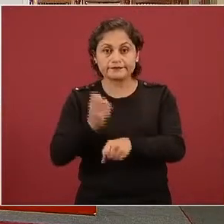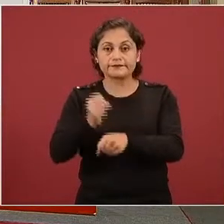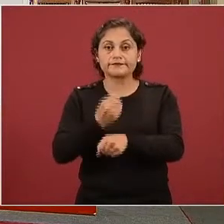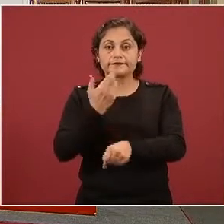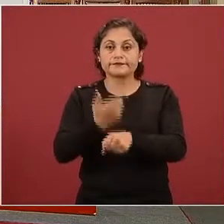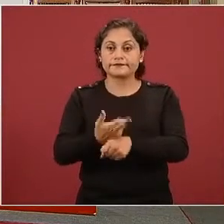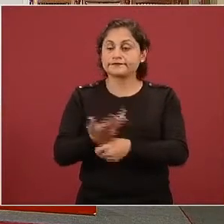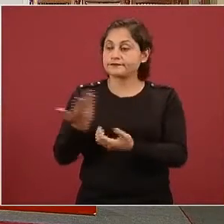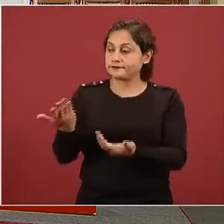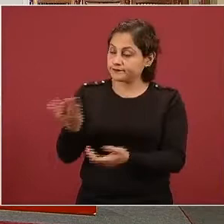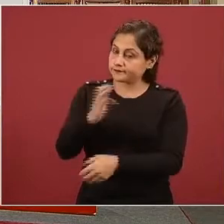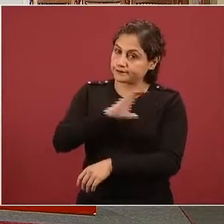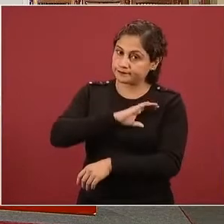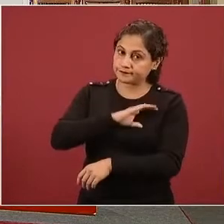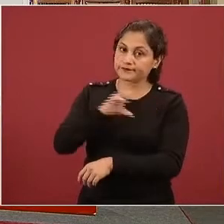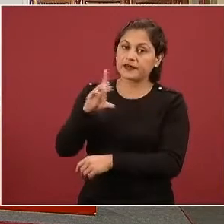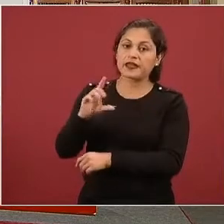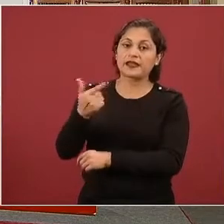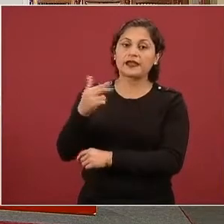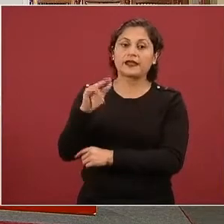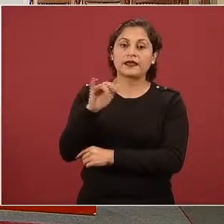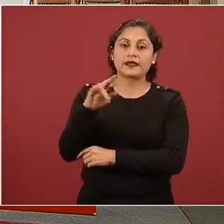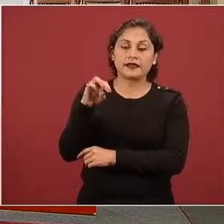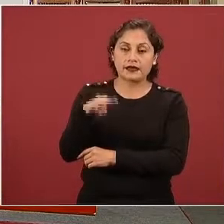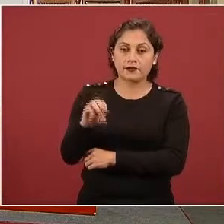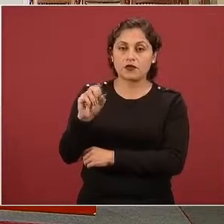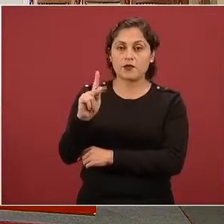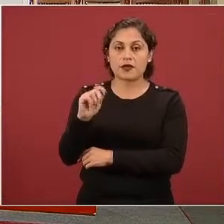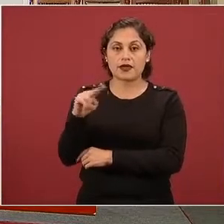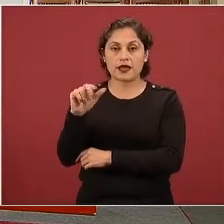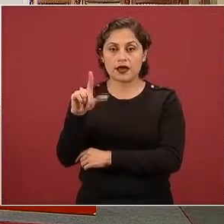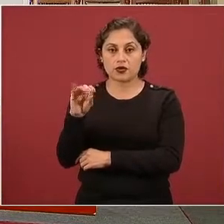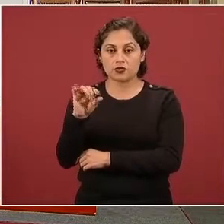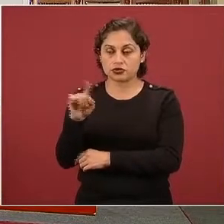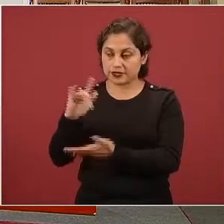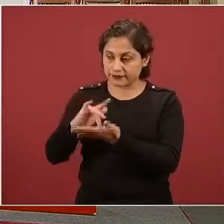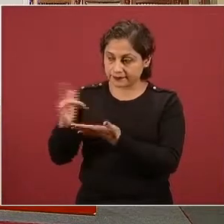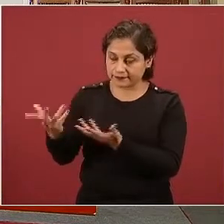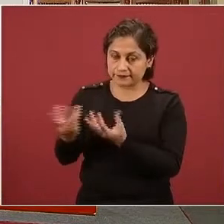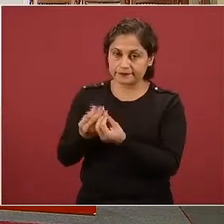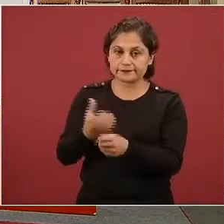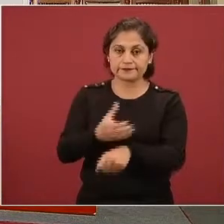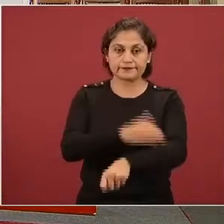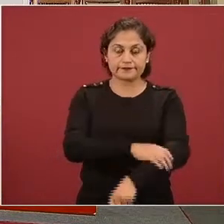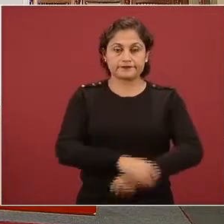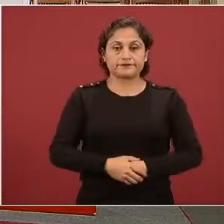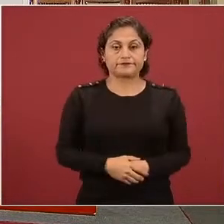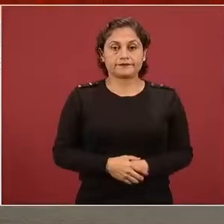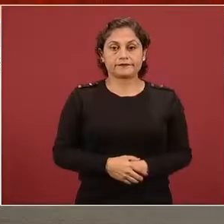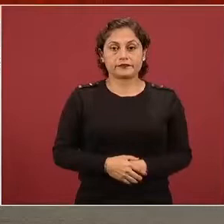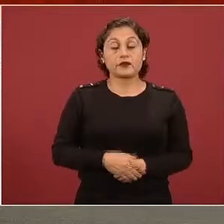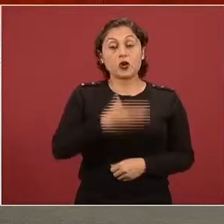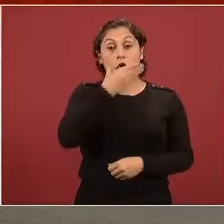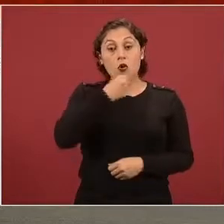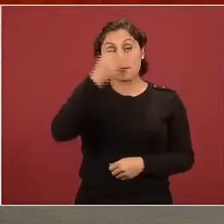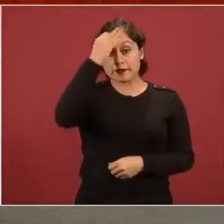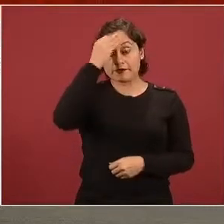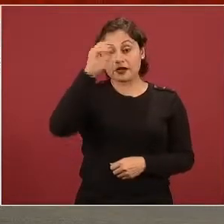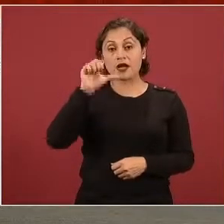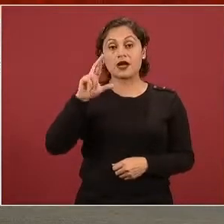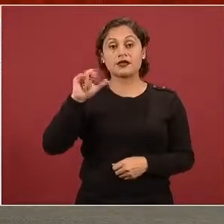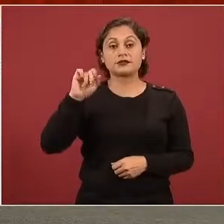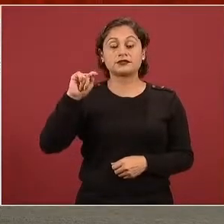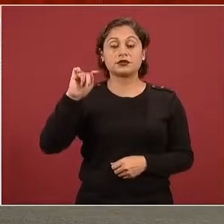Estimado Guillermo Peñalosa, gracias por estar aquí. La función del cerebro, creía Aristóteles,